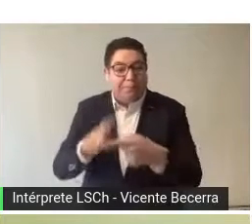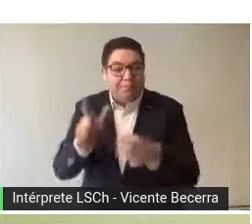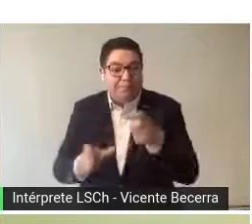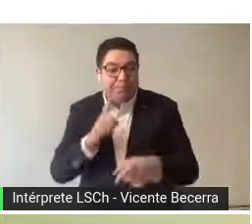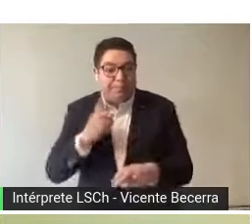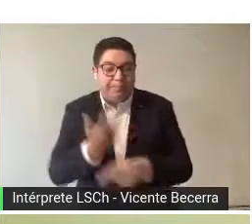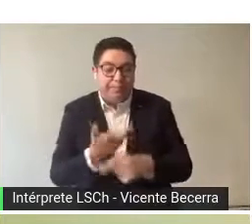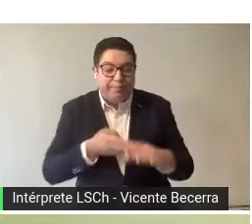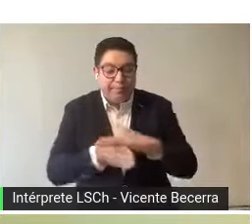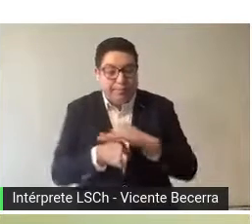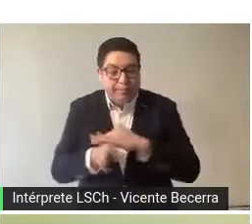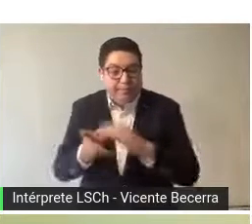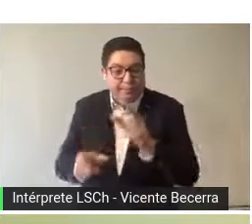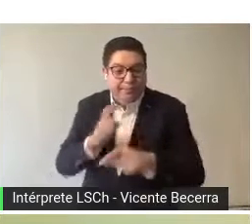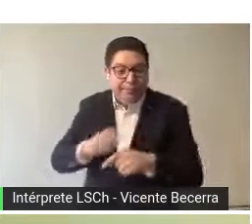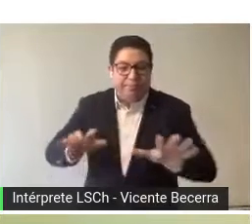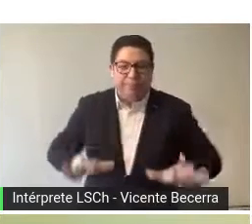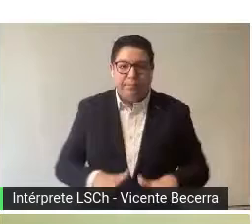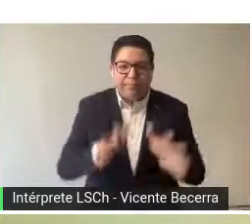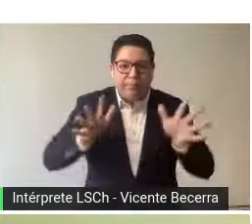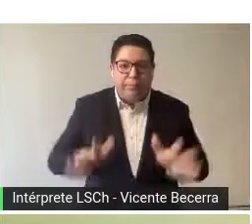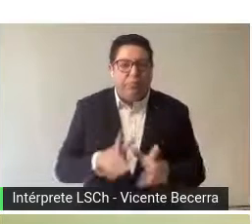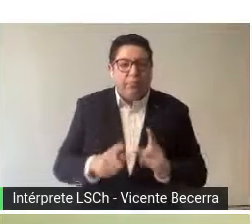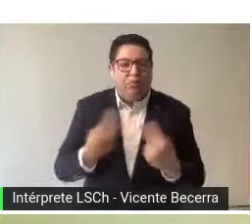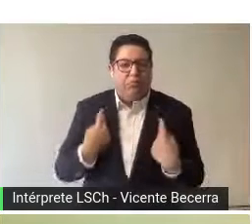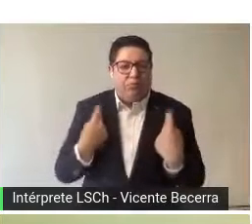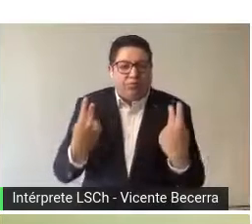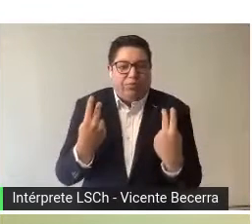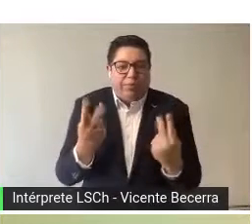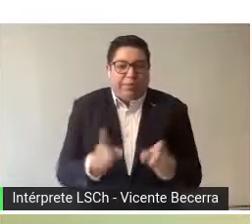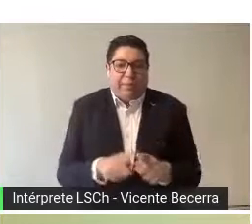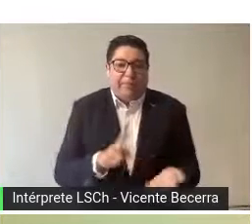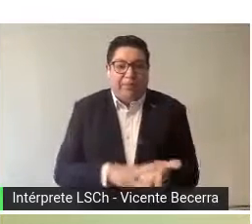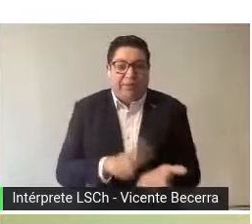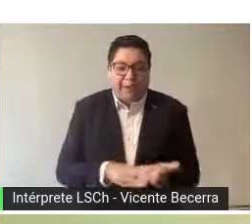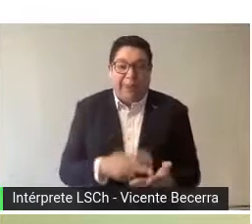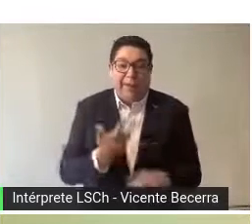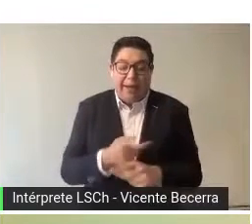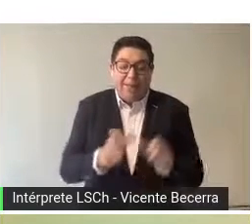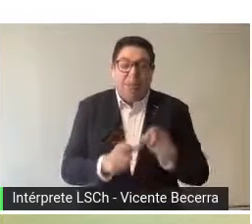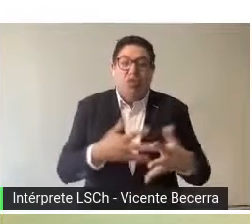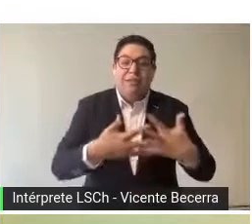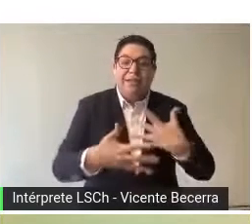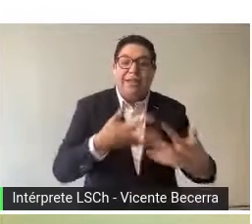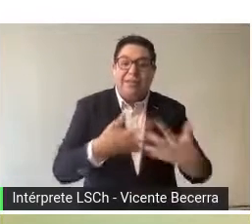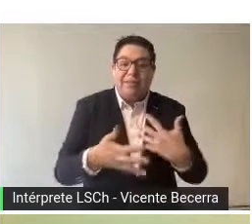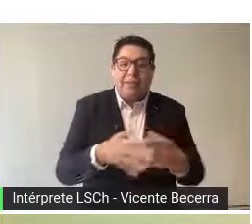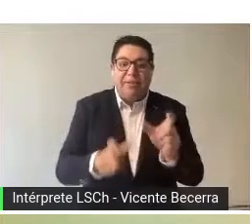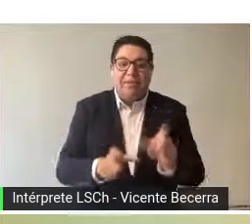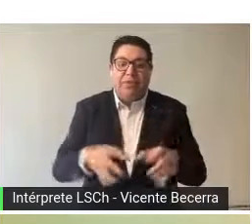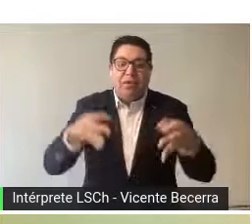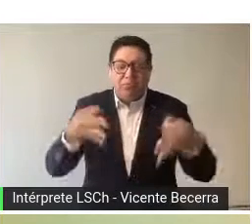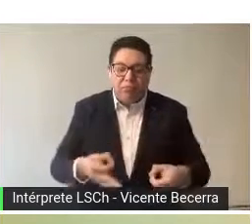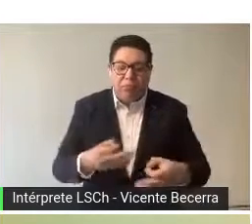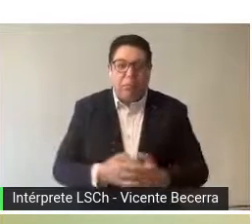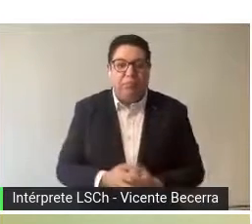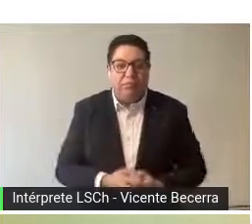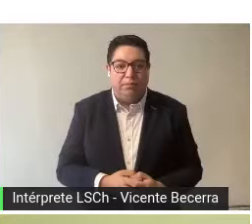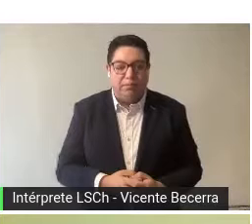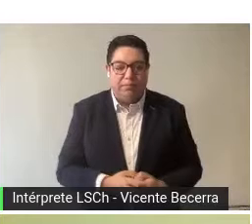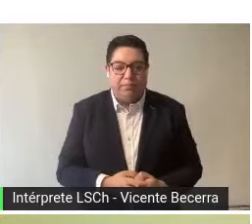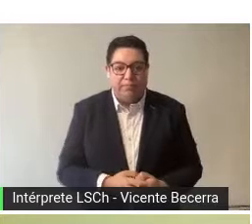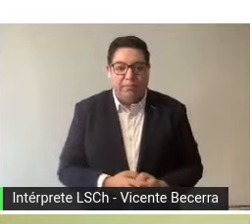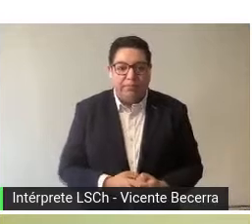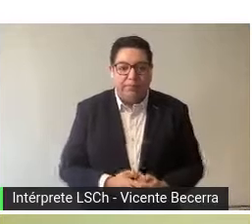colaborar con esfuerzo, con valentía, pero con verdad, con transparencia y con probidad. Y